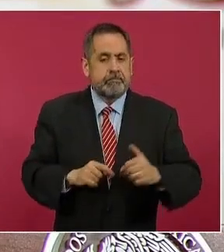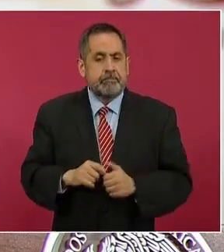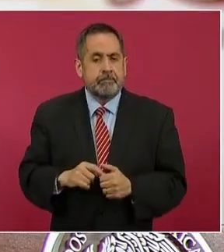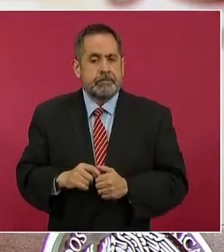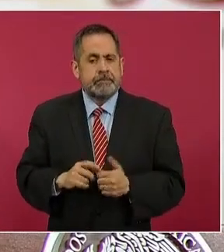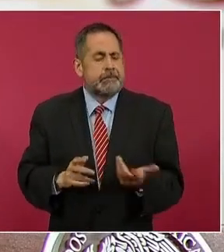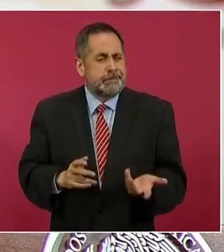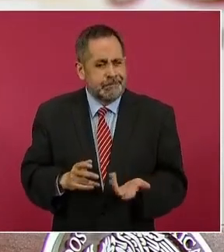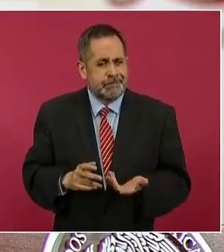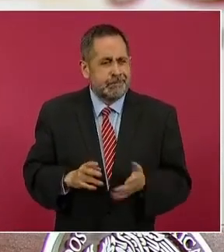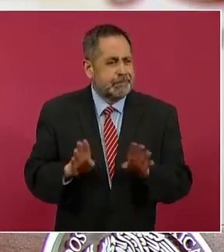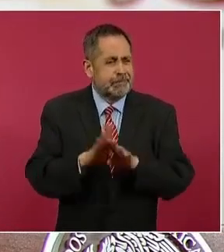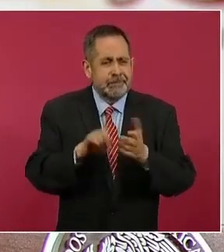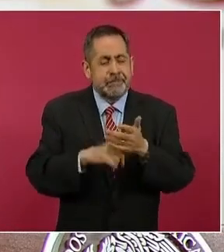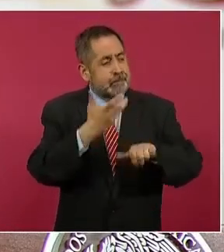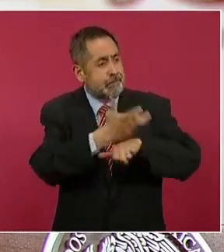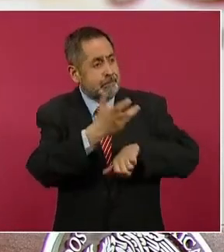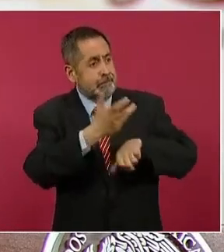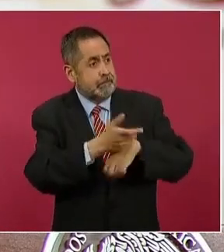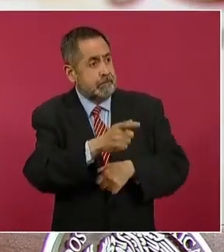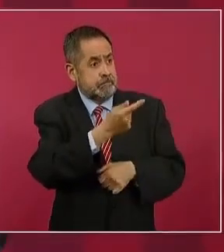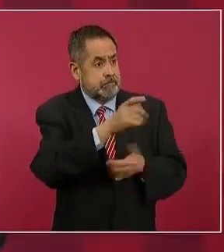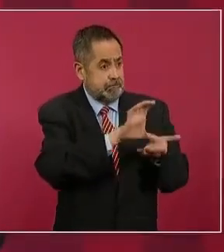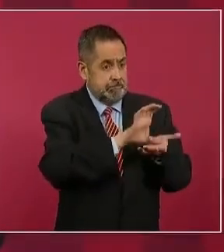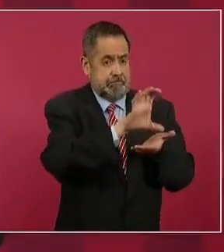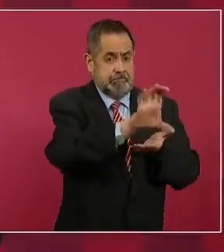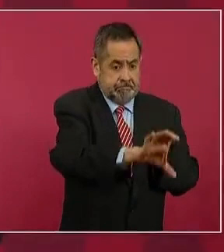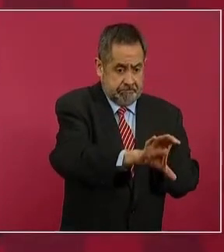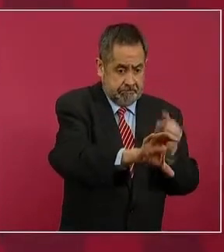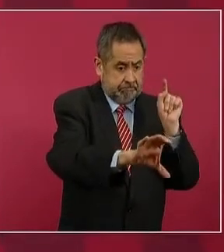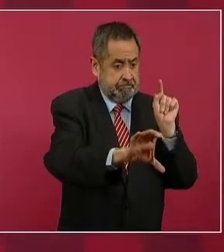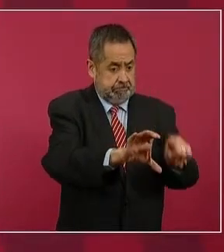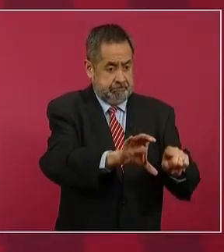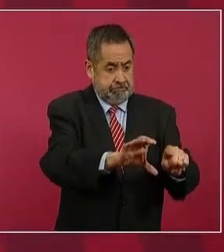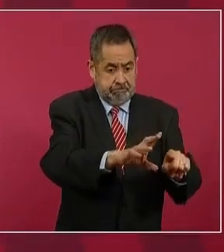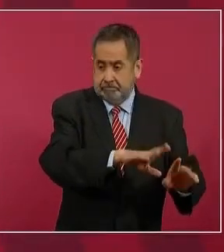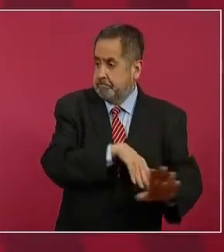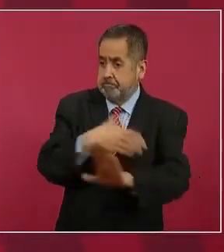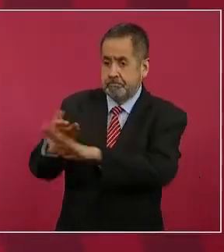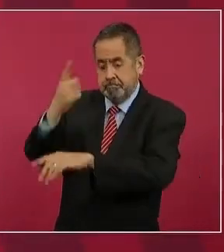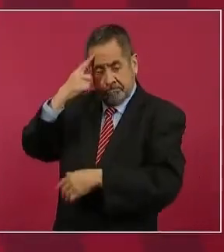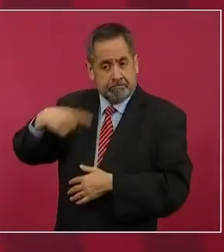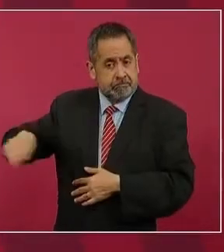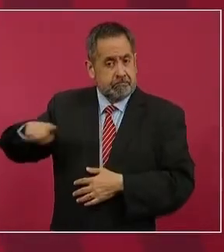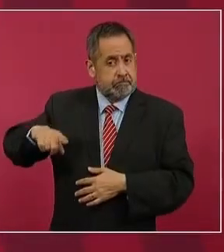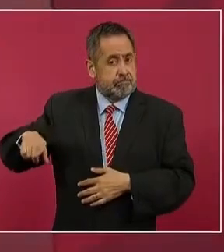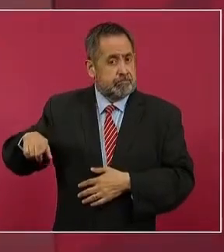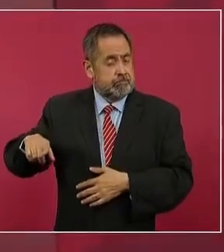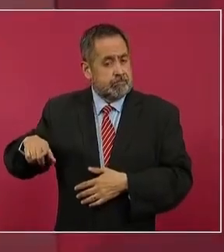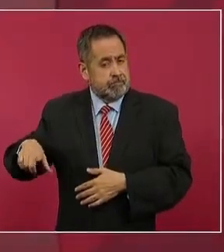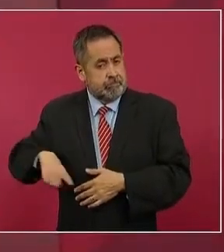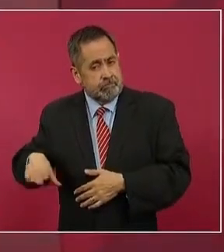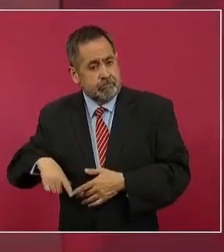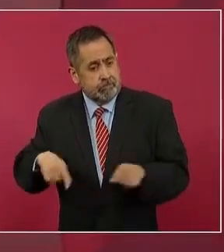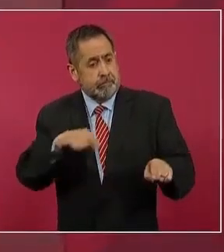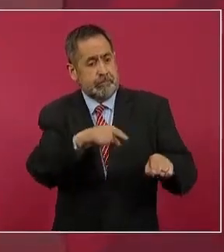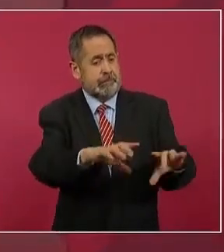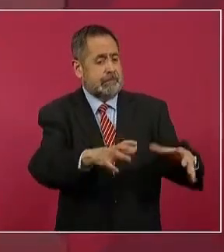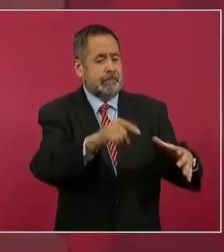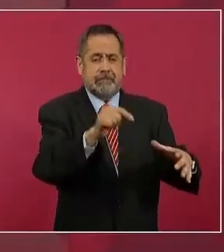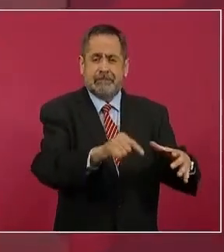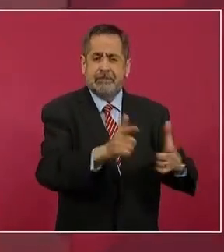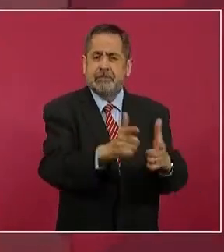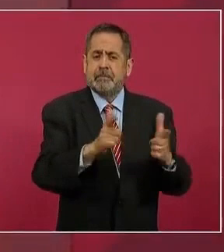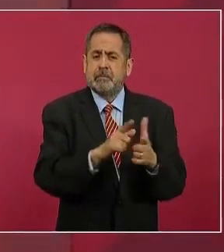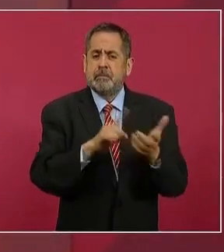¿Cómo es posible que el gobierno de Estados Unidos le dé dinero a estos grupos que se dedican